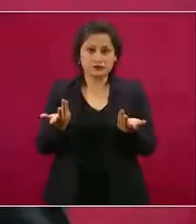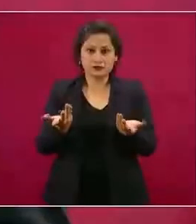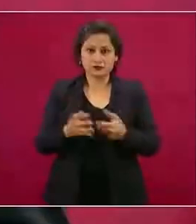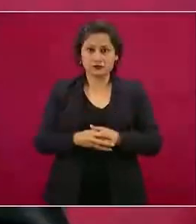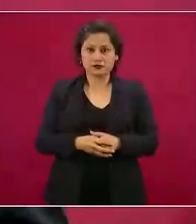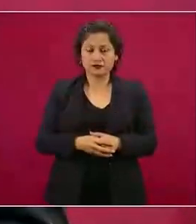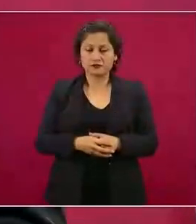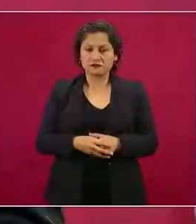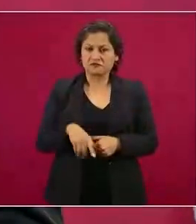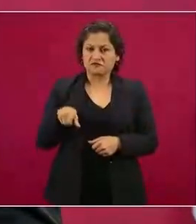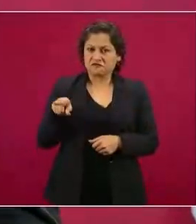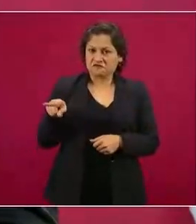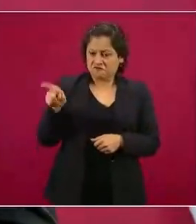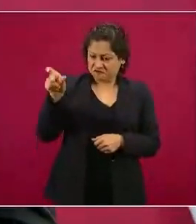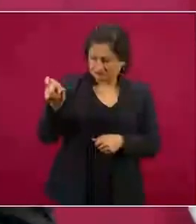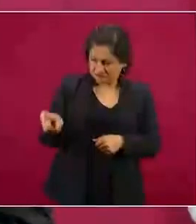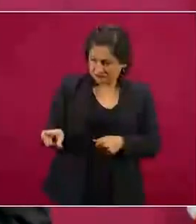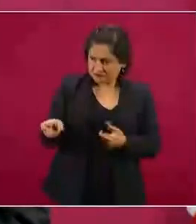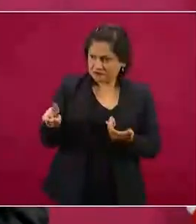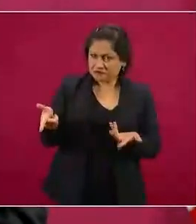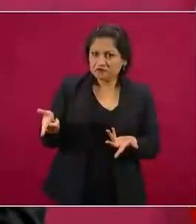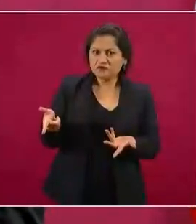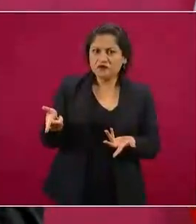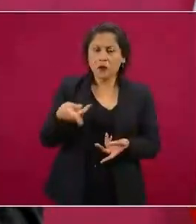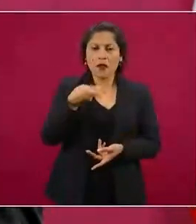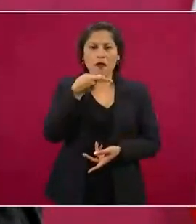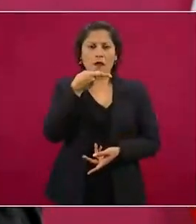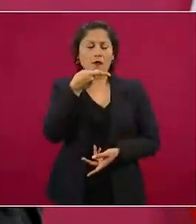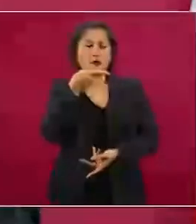si tú hablas de corrido.